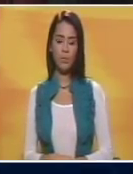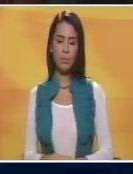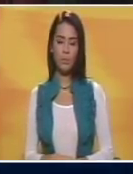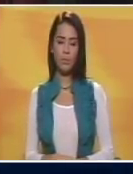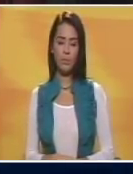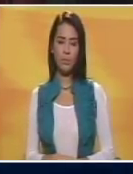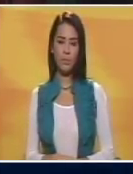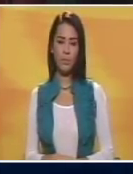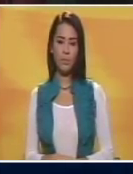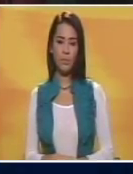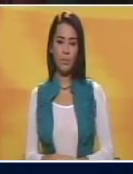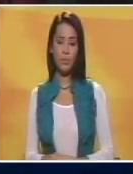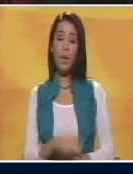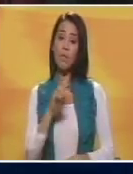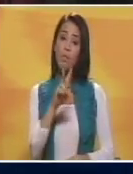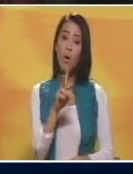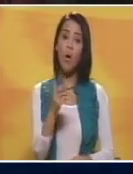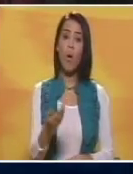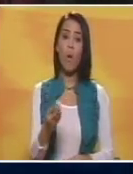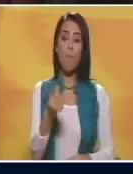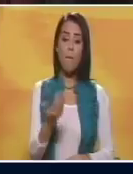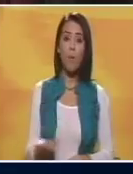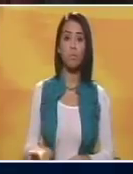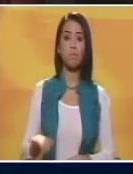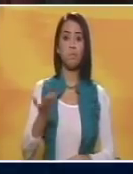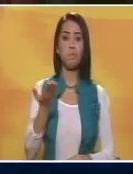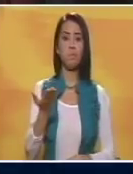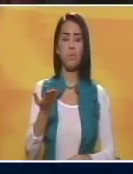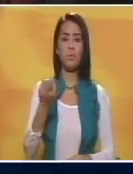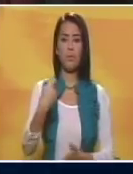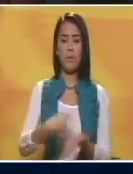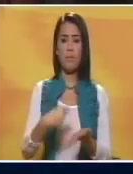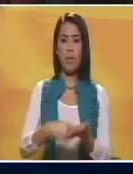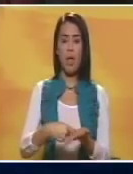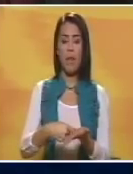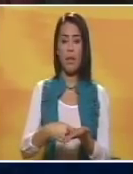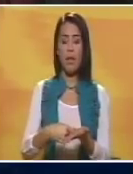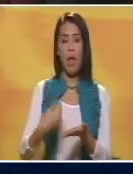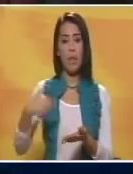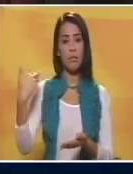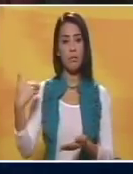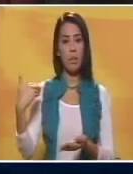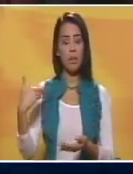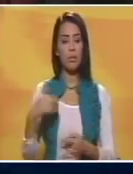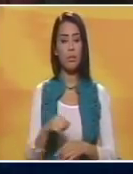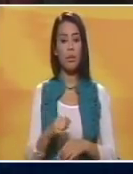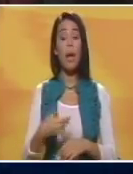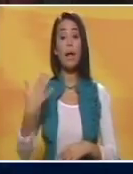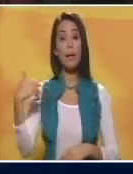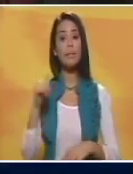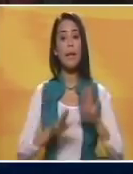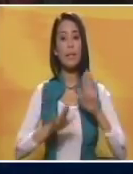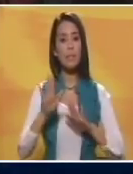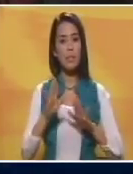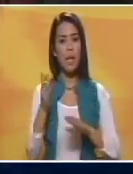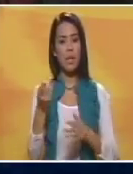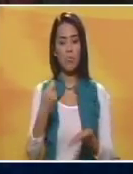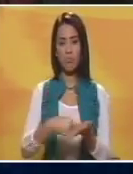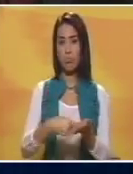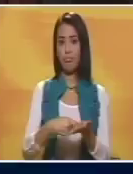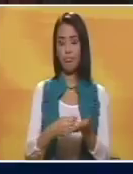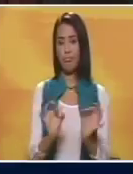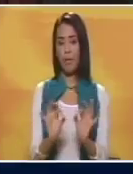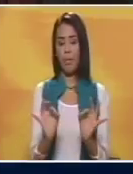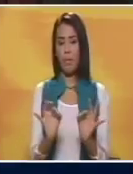mutilado de 2 aumentos salariales que debieron haberse producido en las 2 quincenas pasadas, pero además